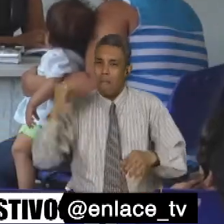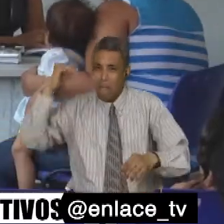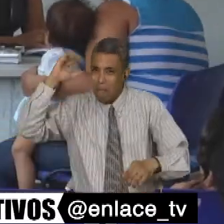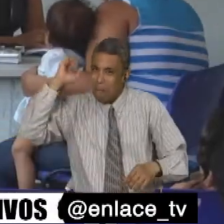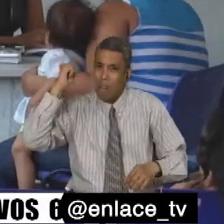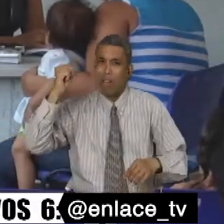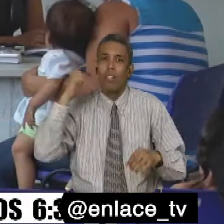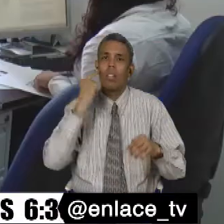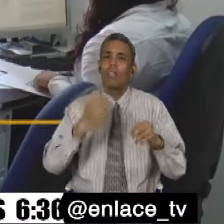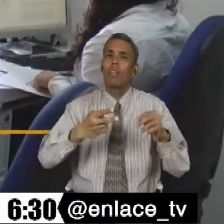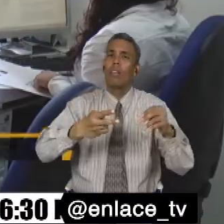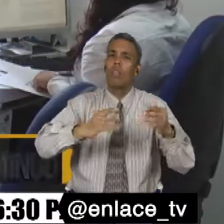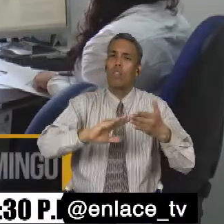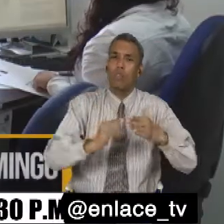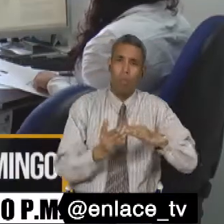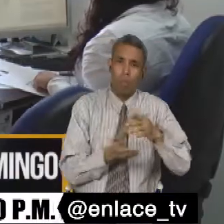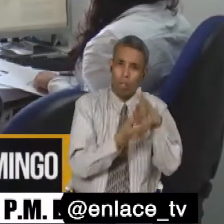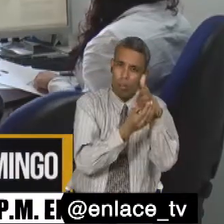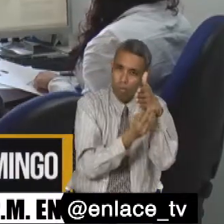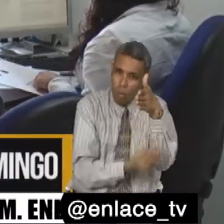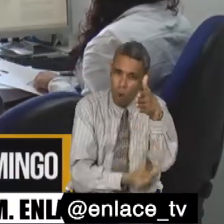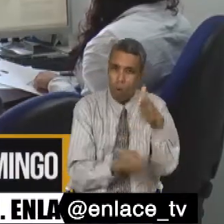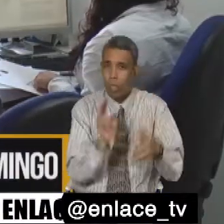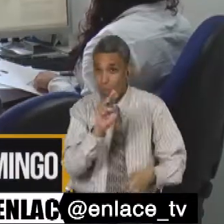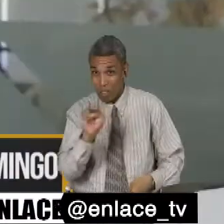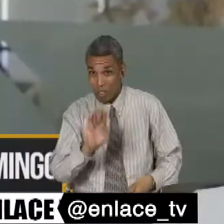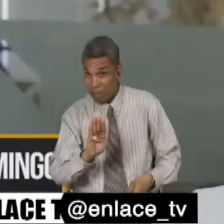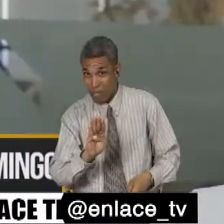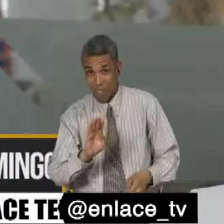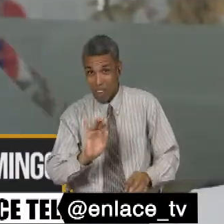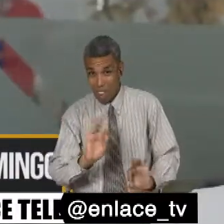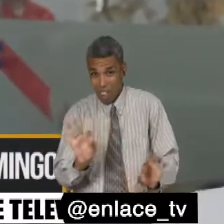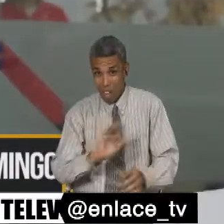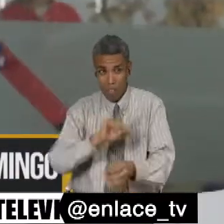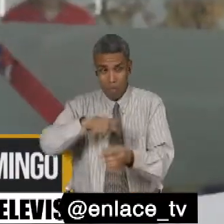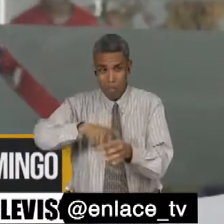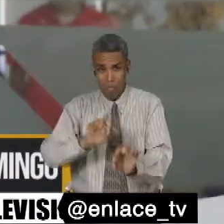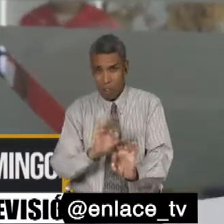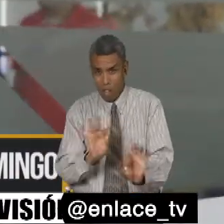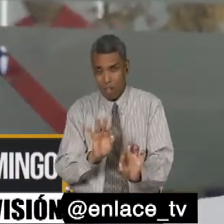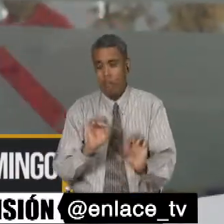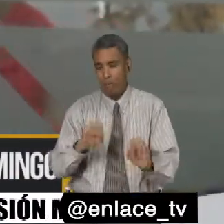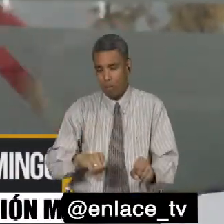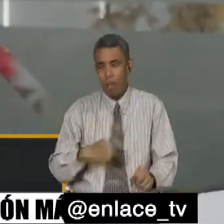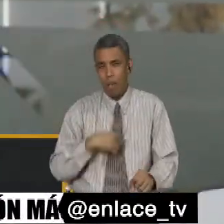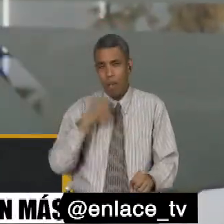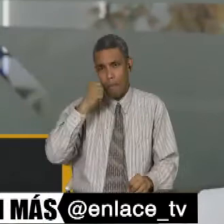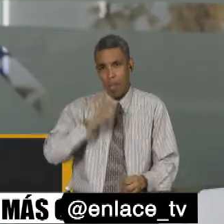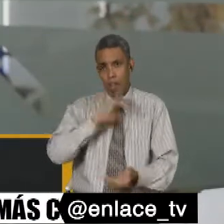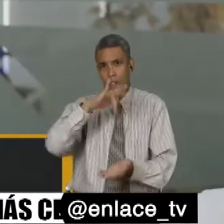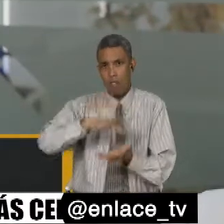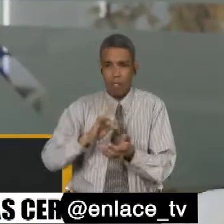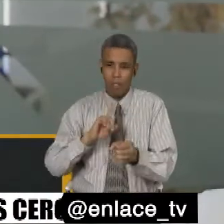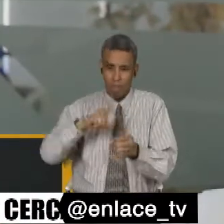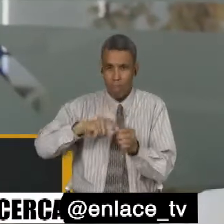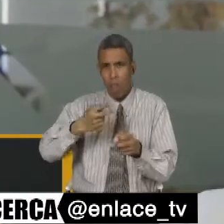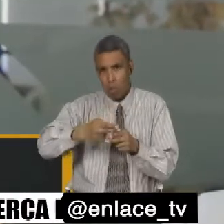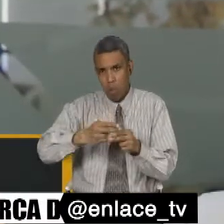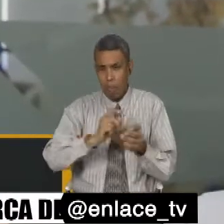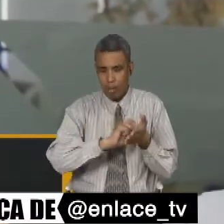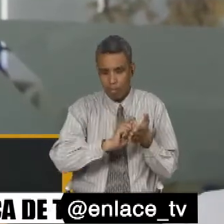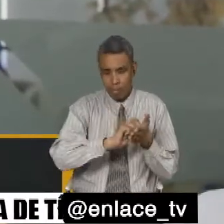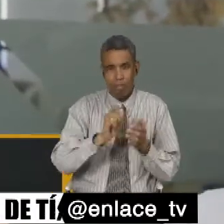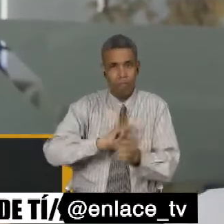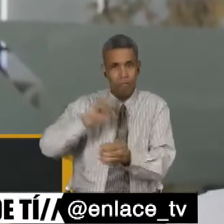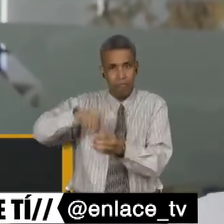no esté asegurada en el régimen subsidiado toda persona que viva en barrancabermeja y su zona rural